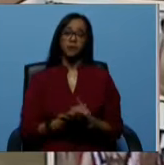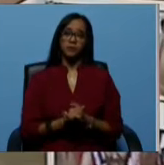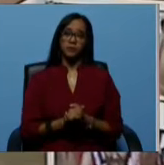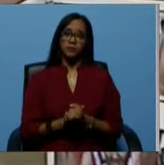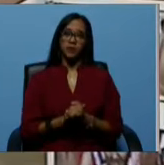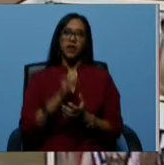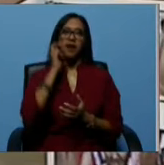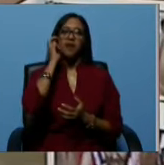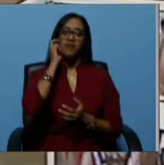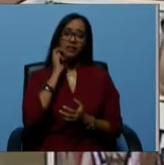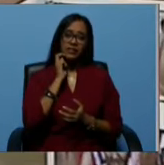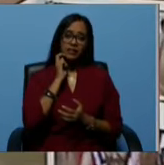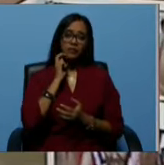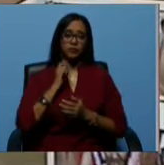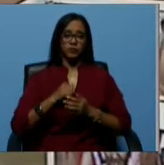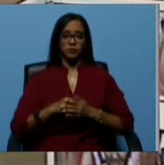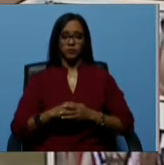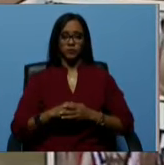Fascismo.